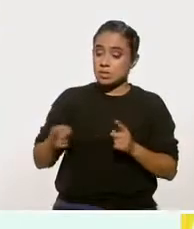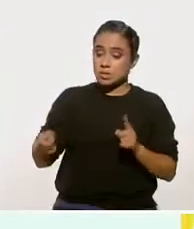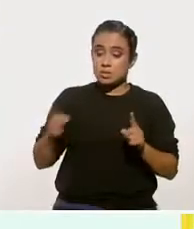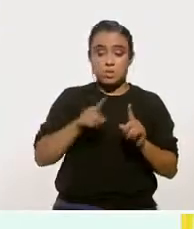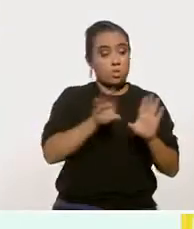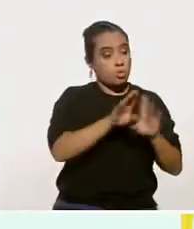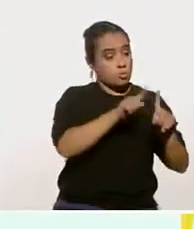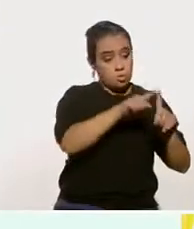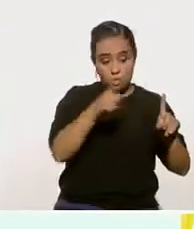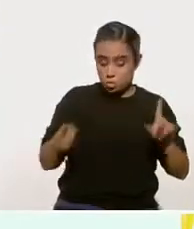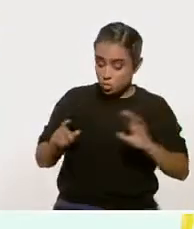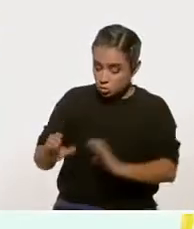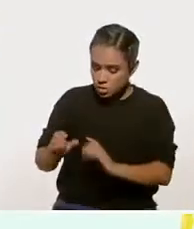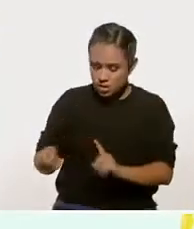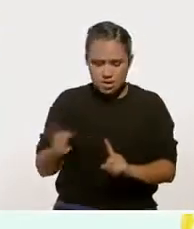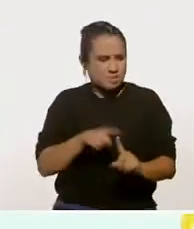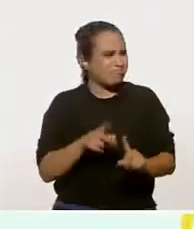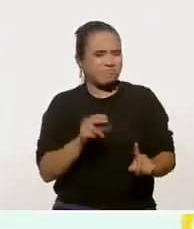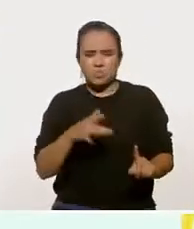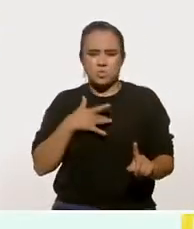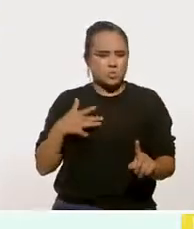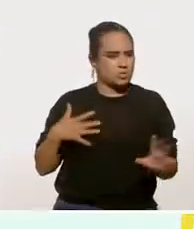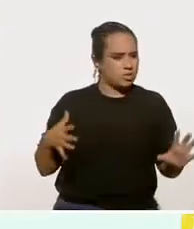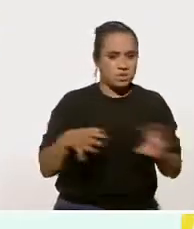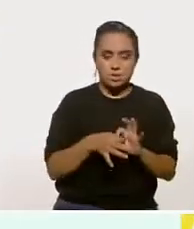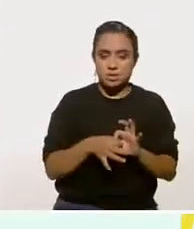del cuidador primario. Y